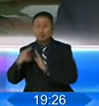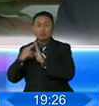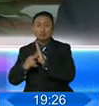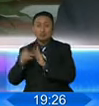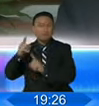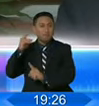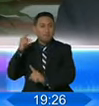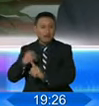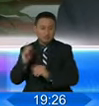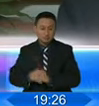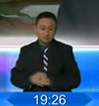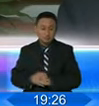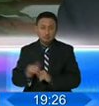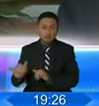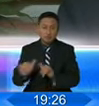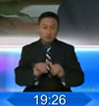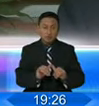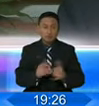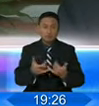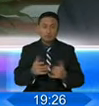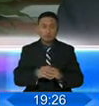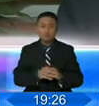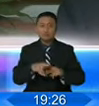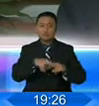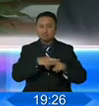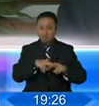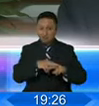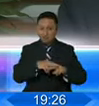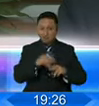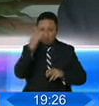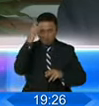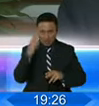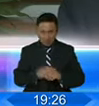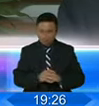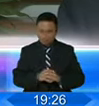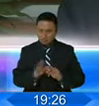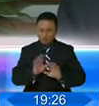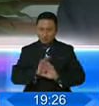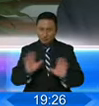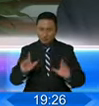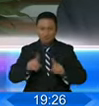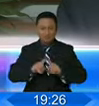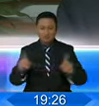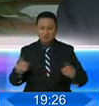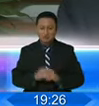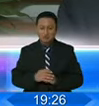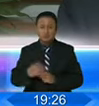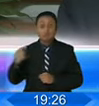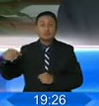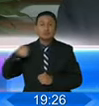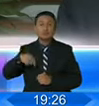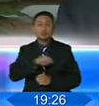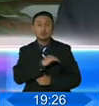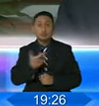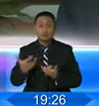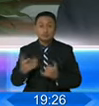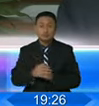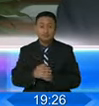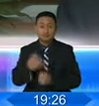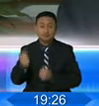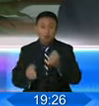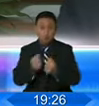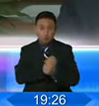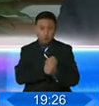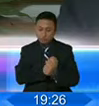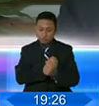para eso, no es una reglamentación base a la reglamentación de transporte como tal, porque nosotros no tenemos los autos,